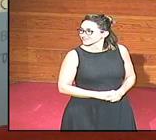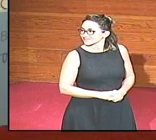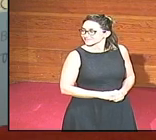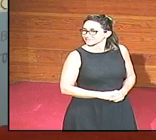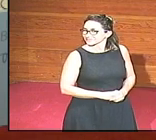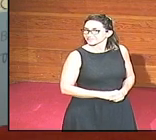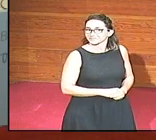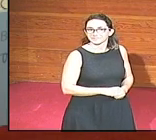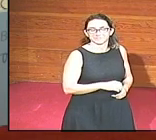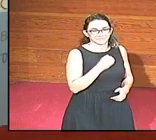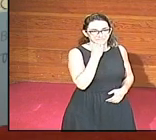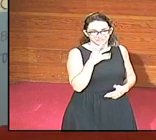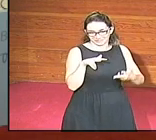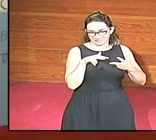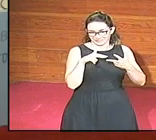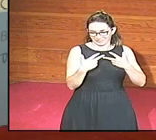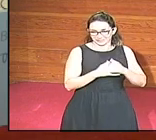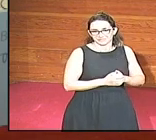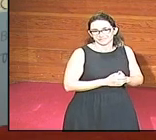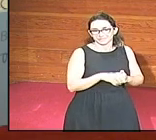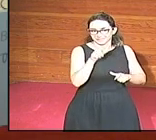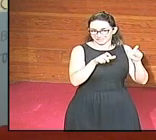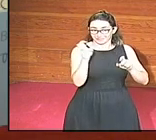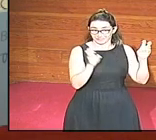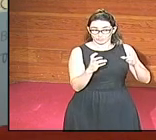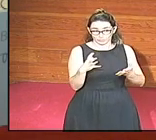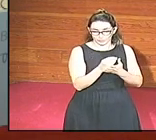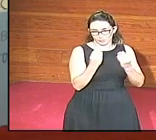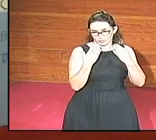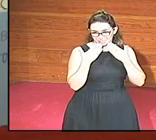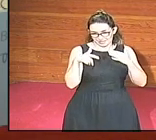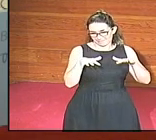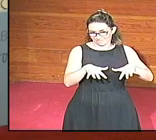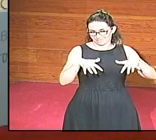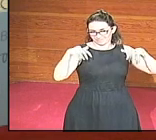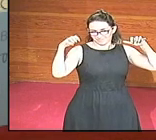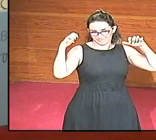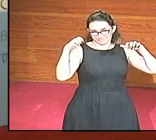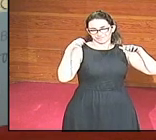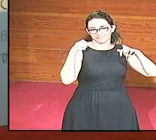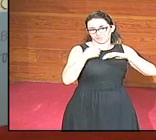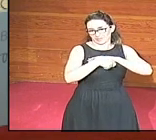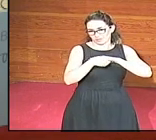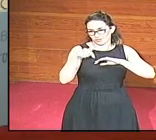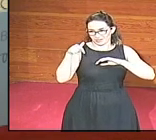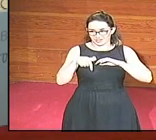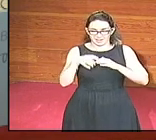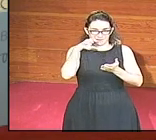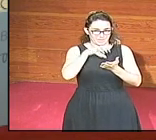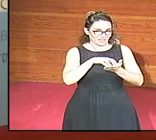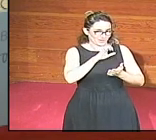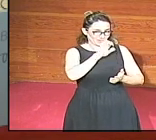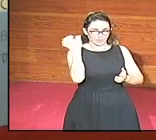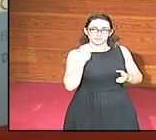Bueno, eguerdi on guztioi eta mila esker etortzeagatik Gasteizko udaletxeko kultur zerbitzuak antolatutako kazetaritza bertatik